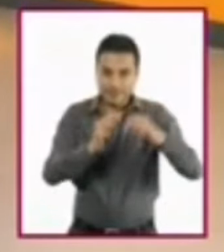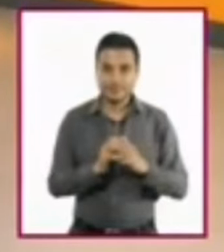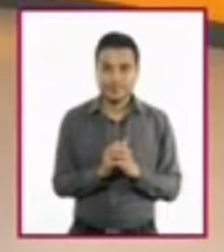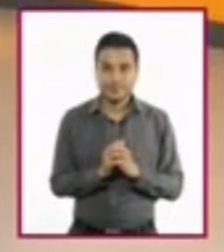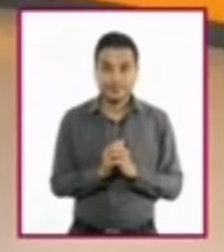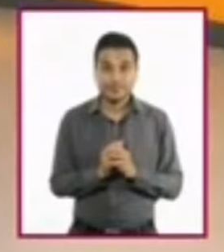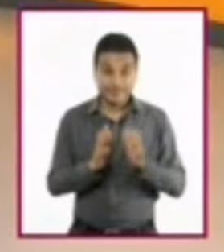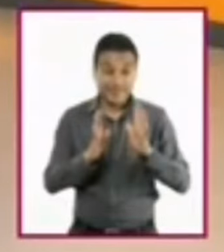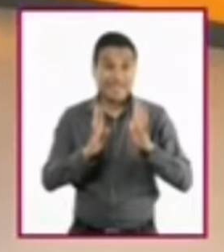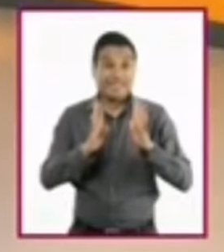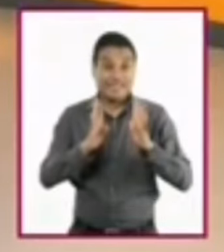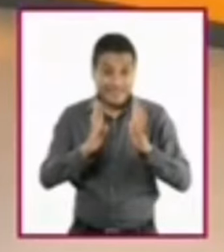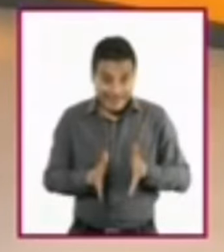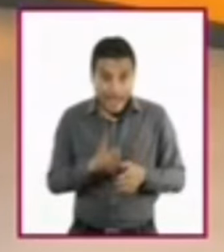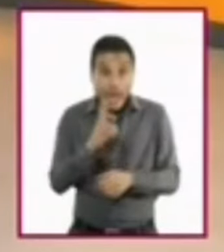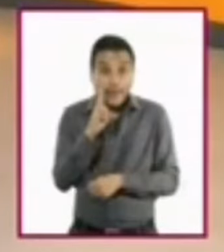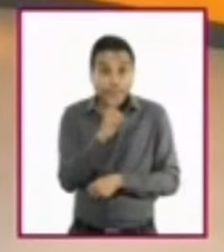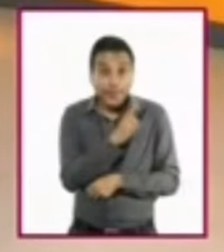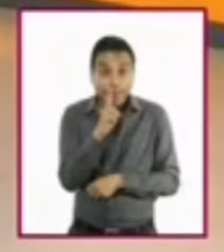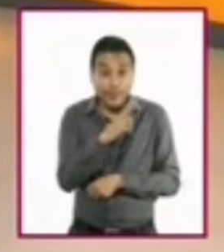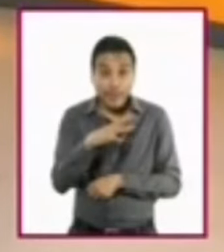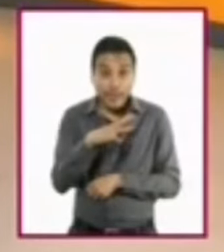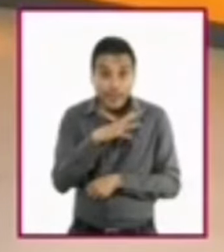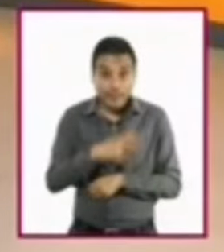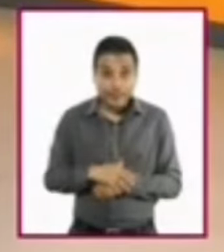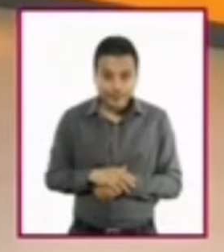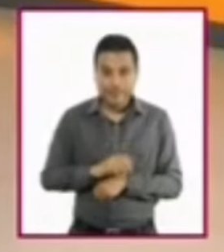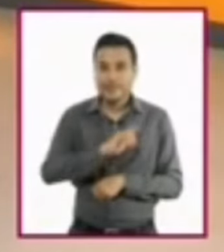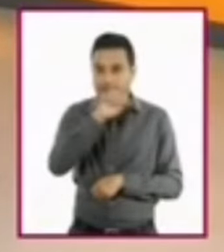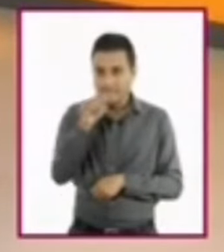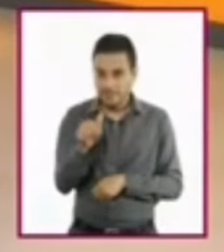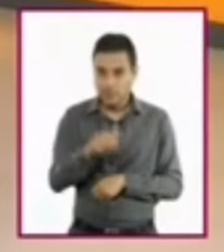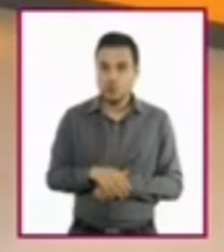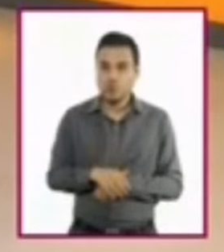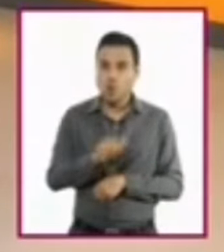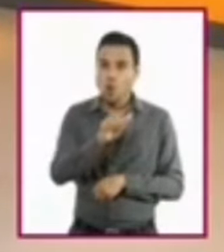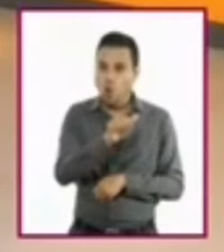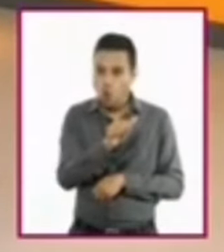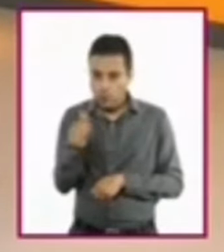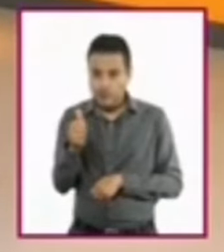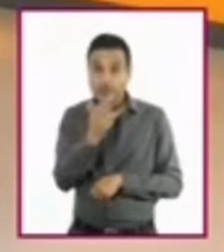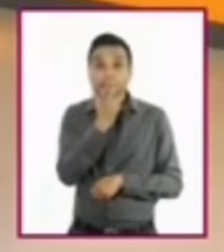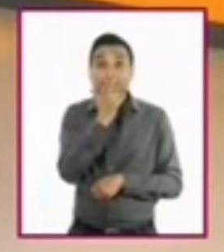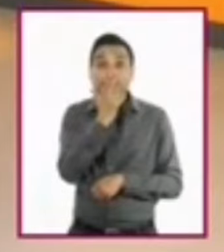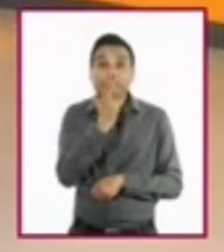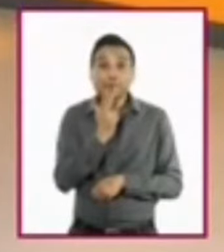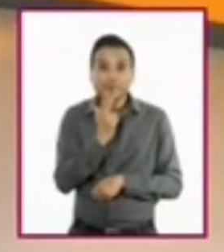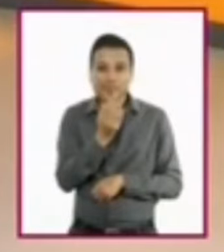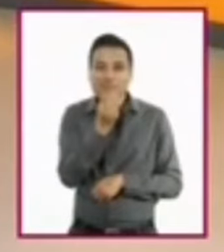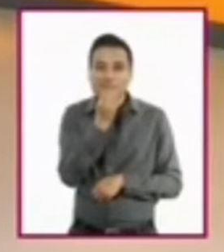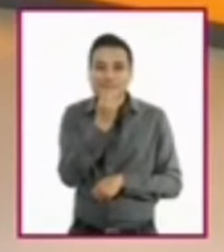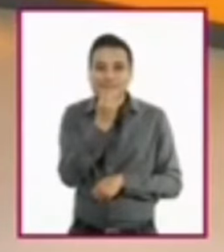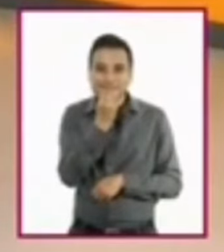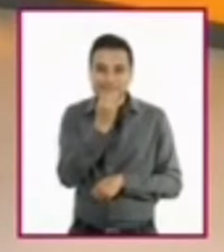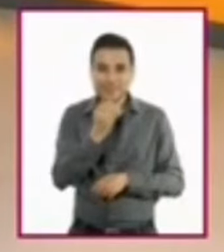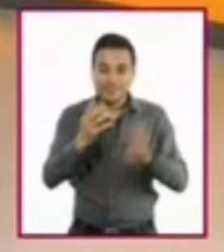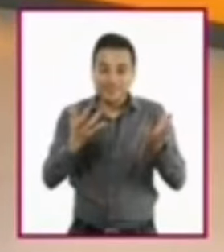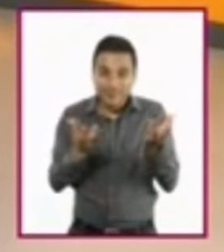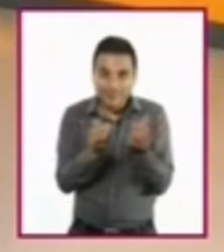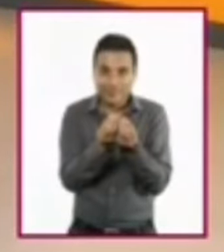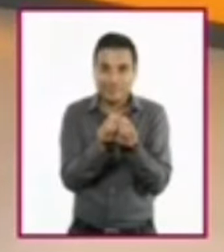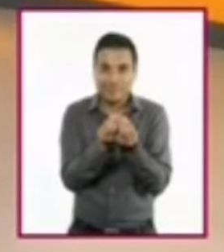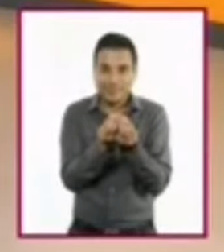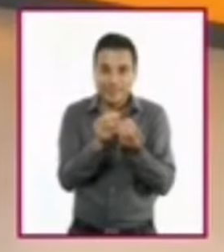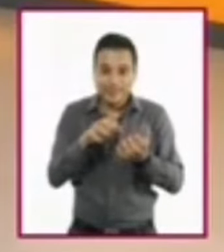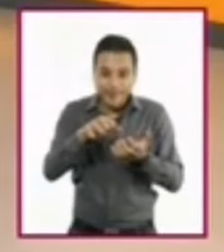Una vez dentro de este organelo, se encuentra con otra viajera, la glucosa, de la cual